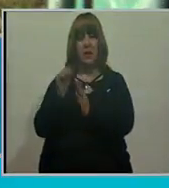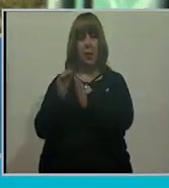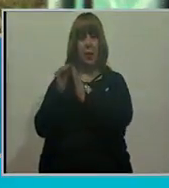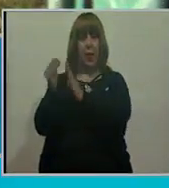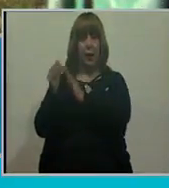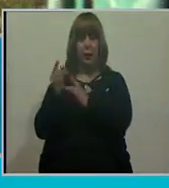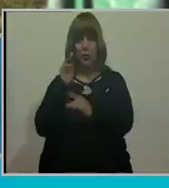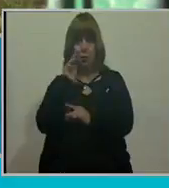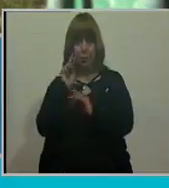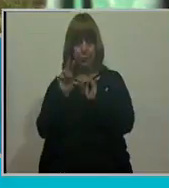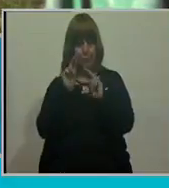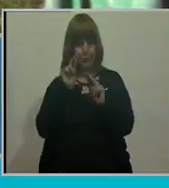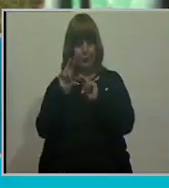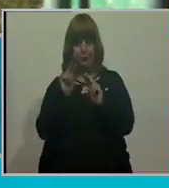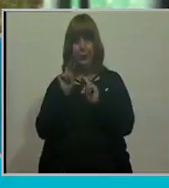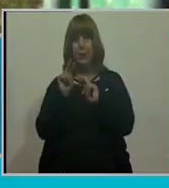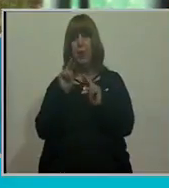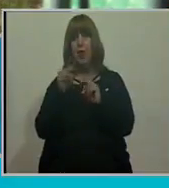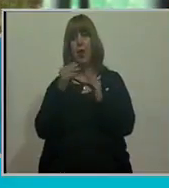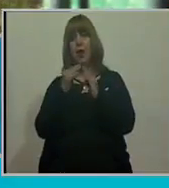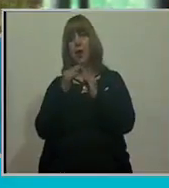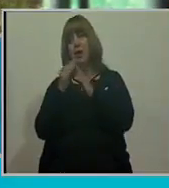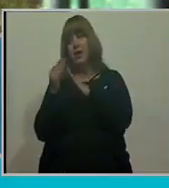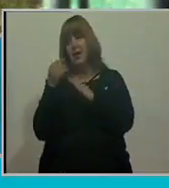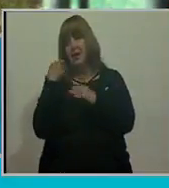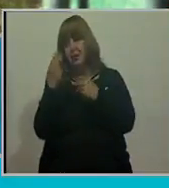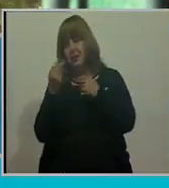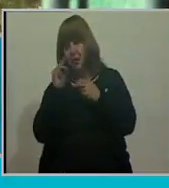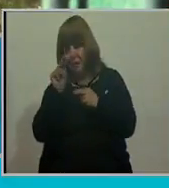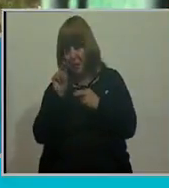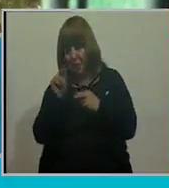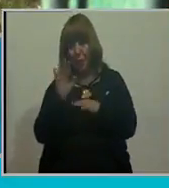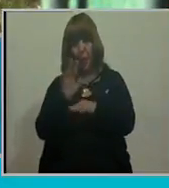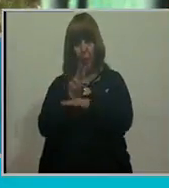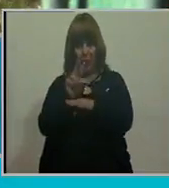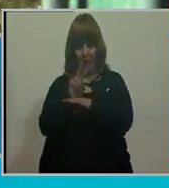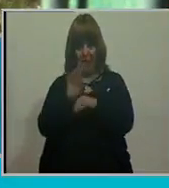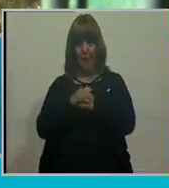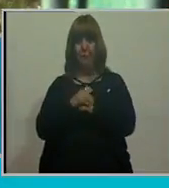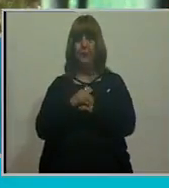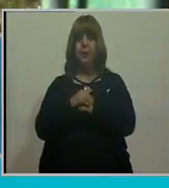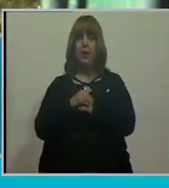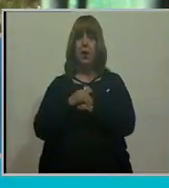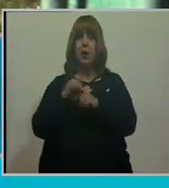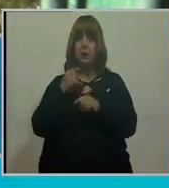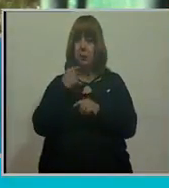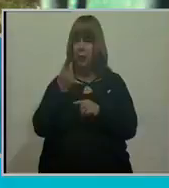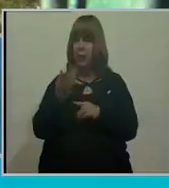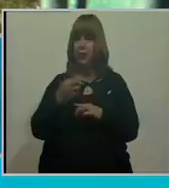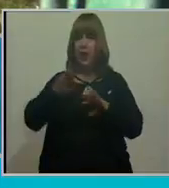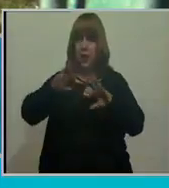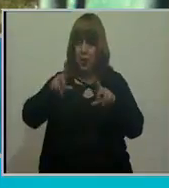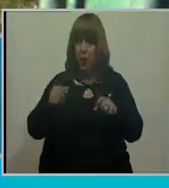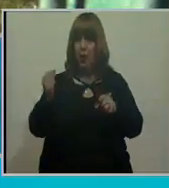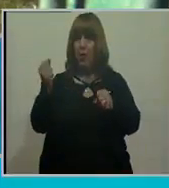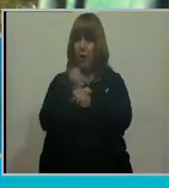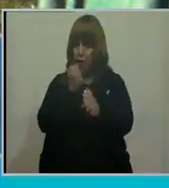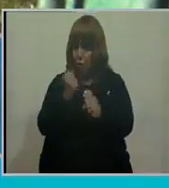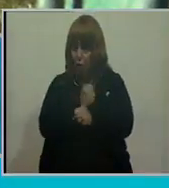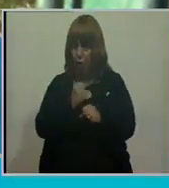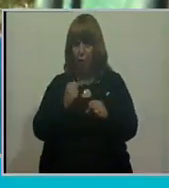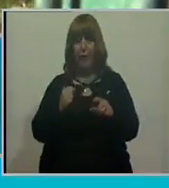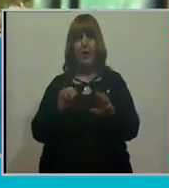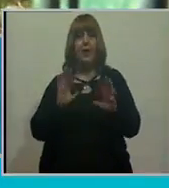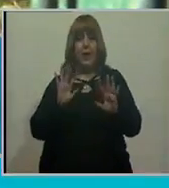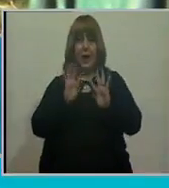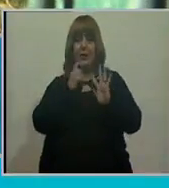plaza puntualmente. ¿Se ha reducido el vandalismo? ¿En qué porcentaje, secretario? Sin lugar a duda que el cierre perimetral disminuye